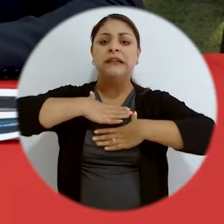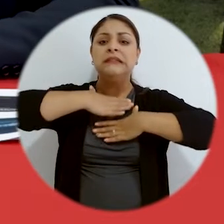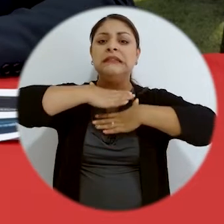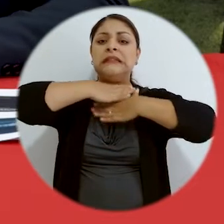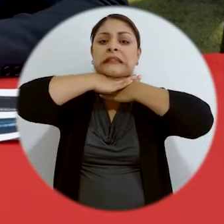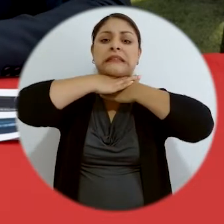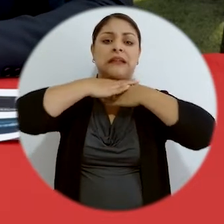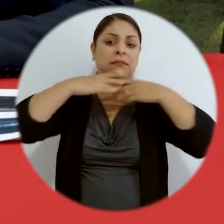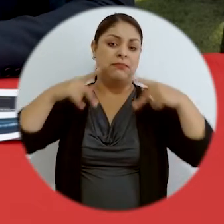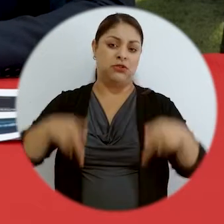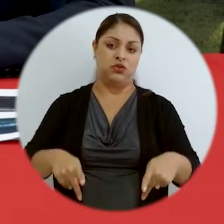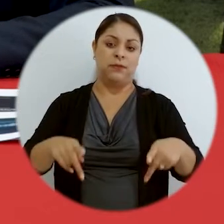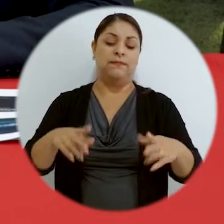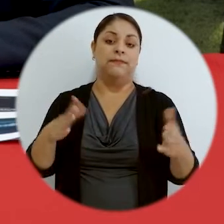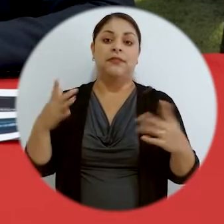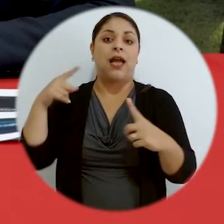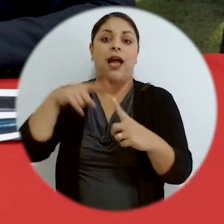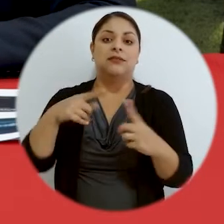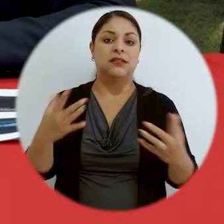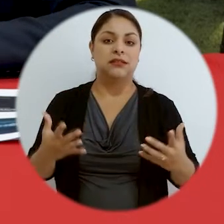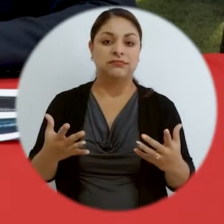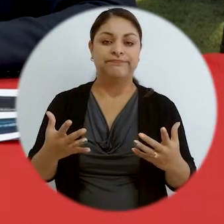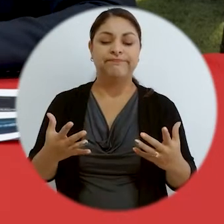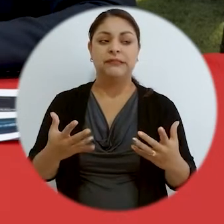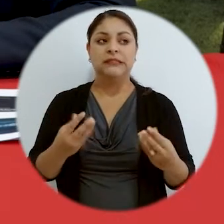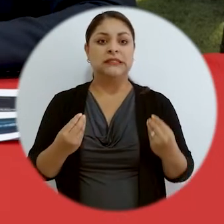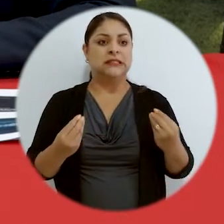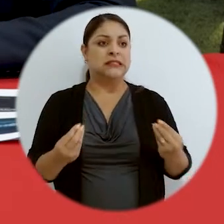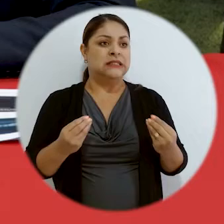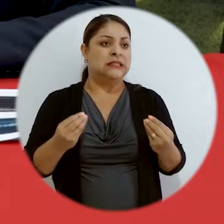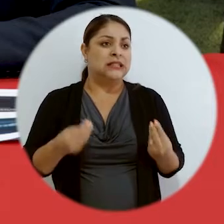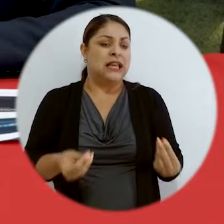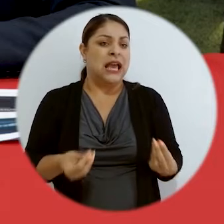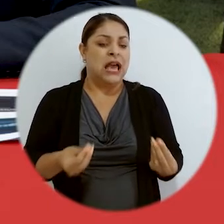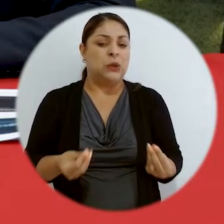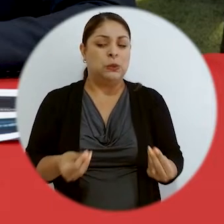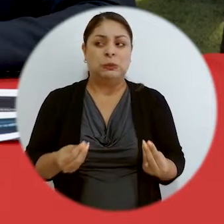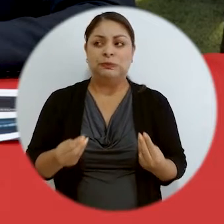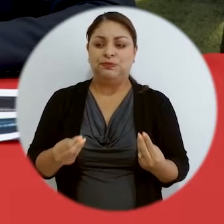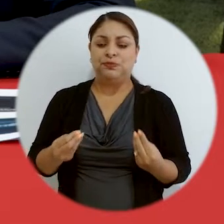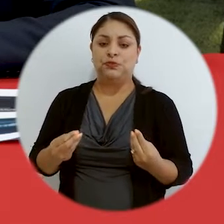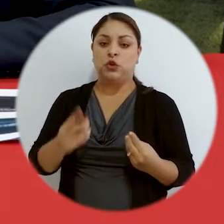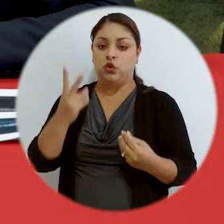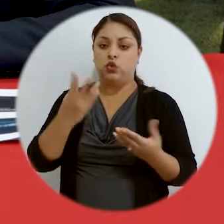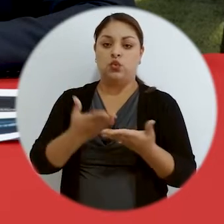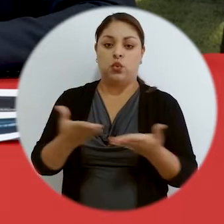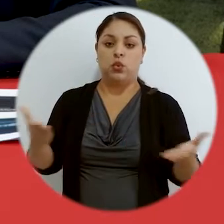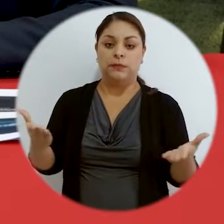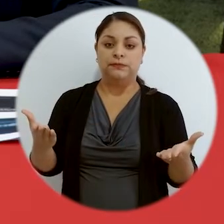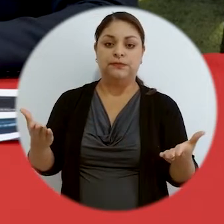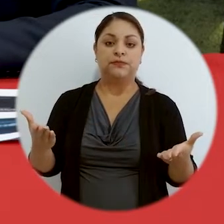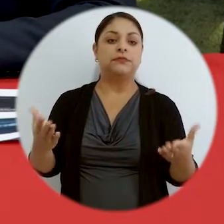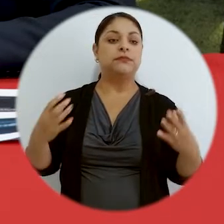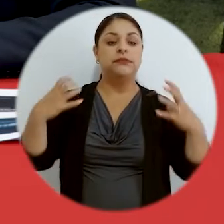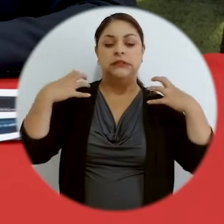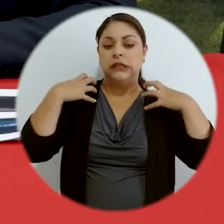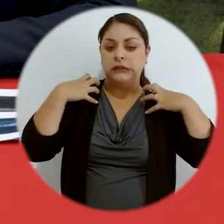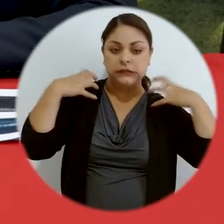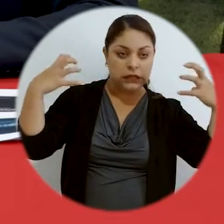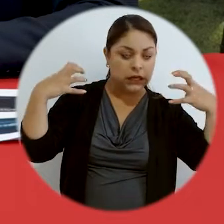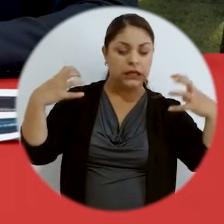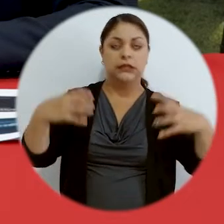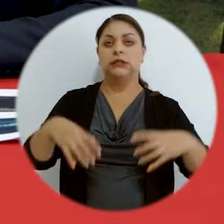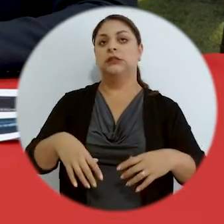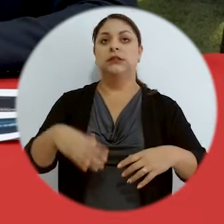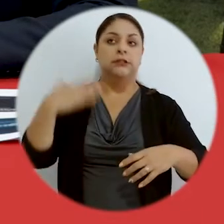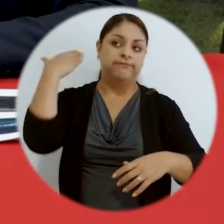la persona hasta que dice dos cosas. Una, digamos, cae presa de la depresión, cae presa del estrés,